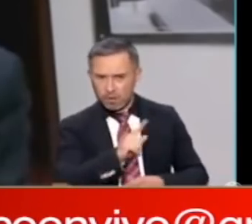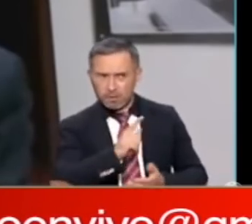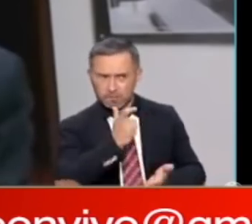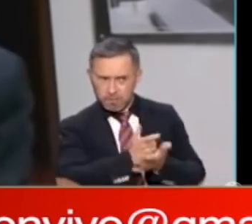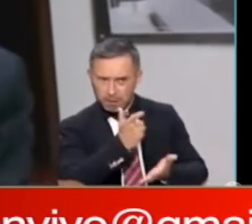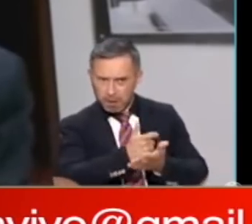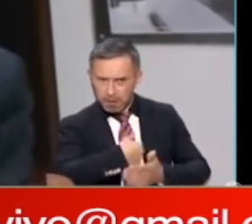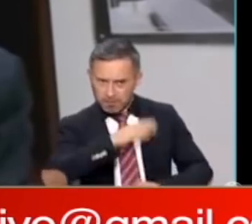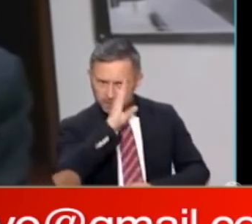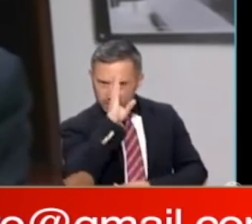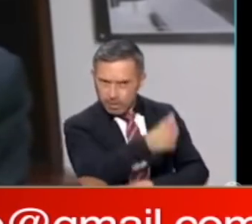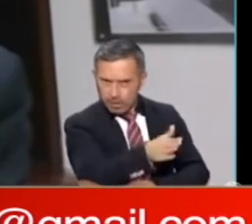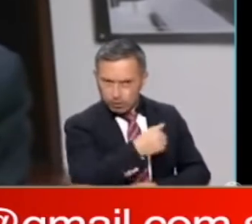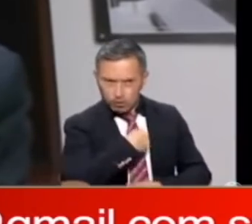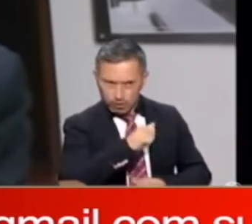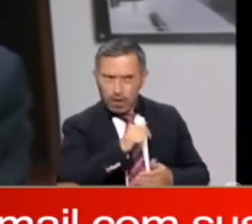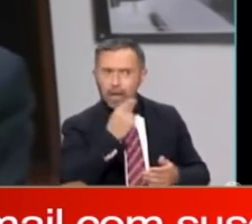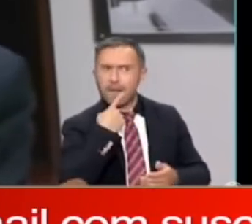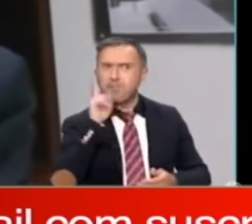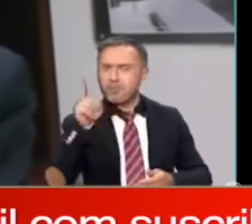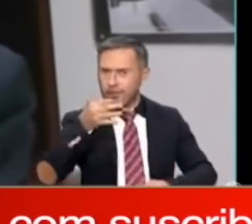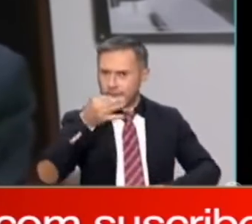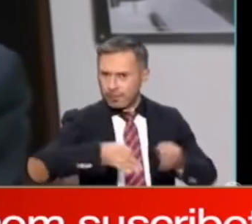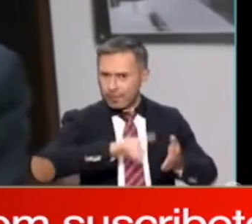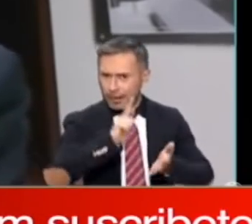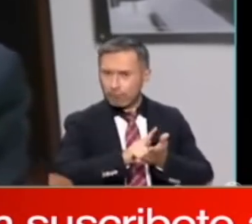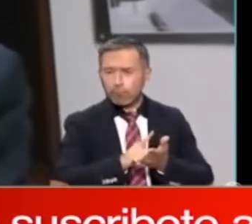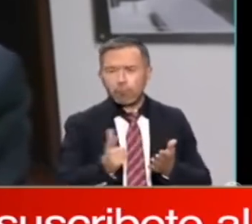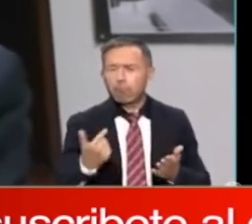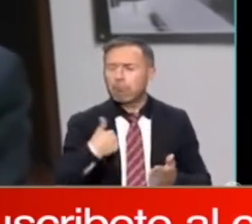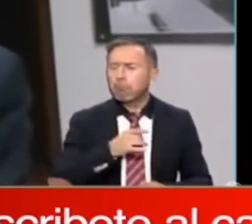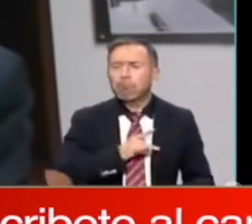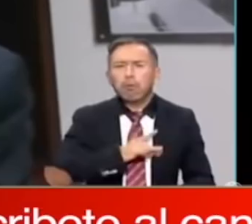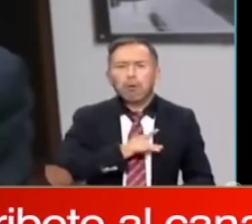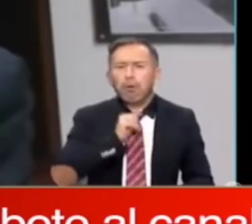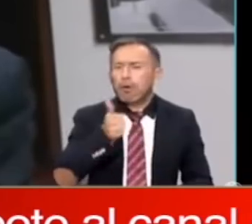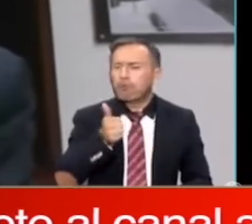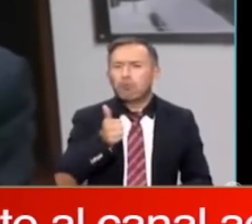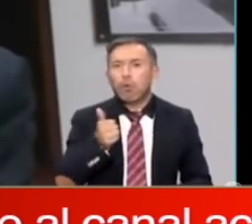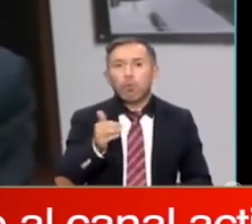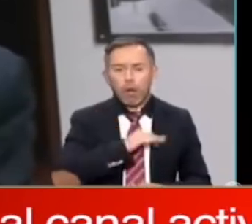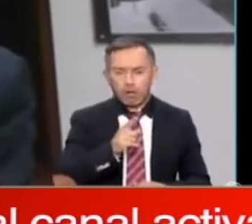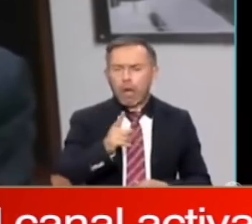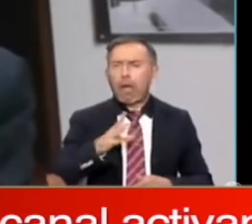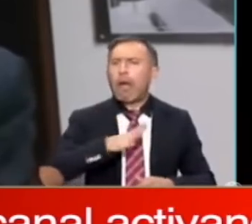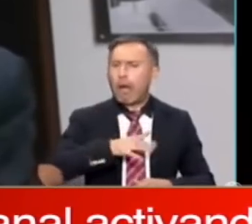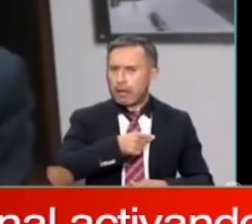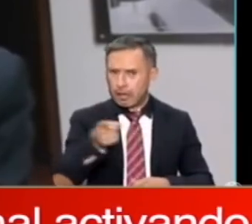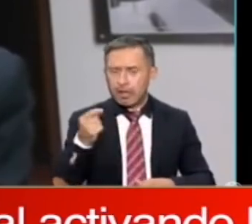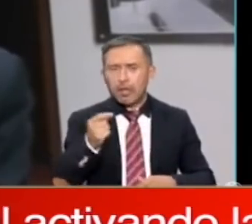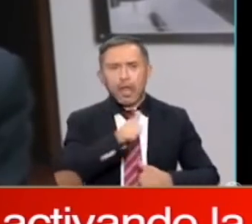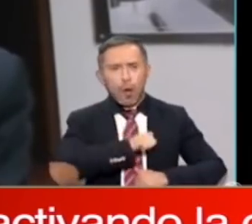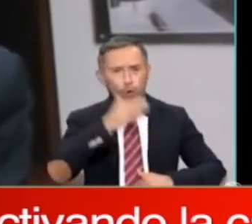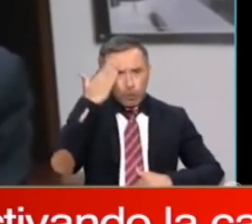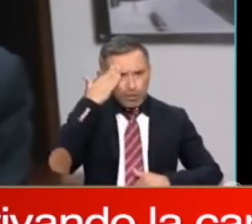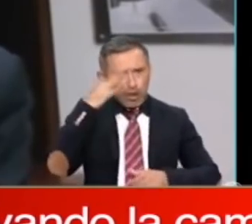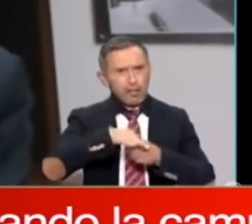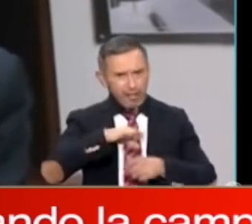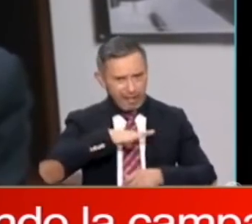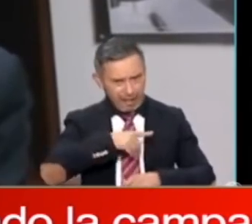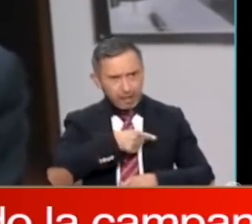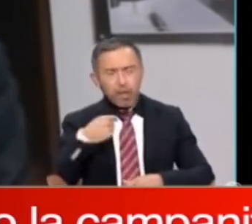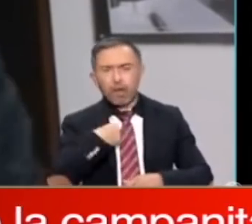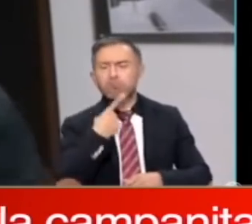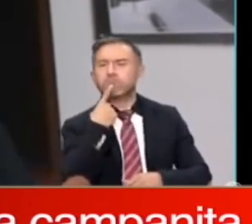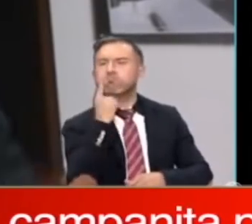directas y abiertamente ilegales. Tenemos claro que se están desplegando estrategias claras de descalificación contra la autoridad electoral. A quienes